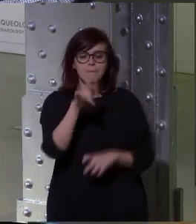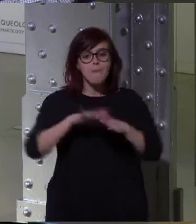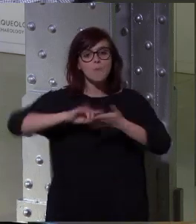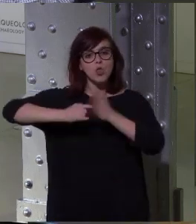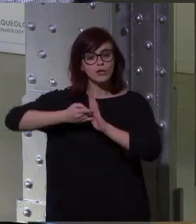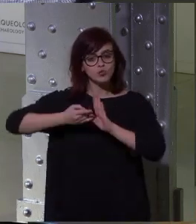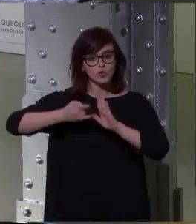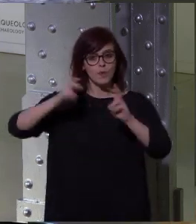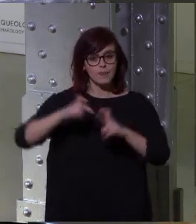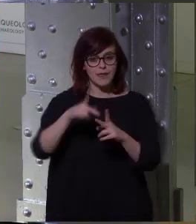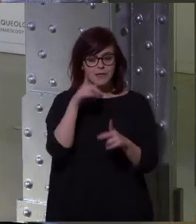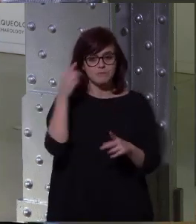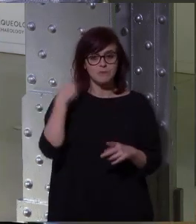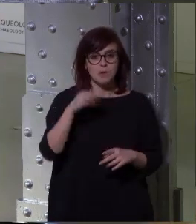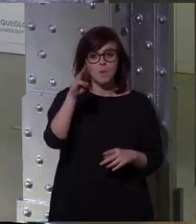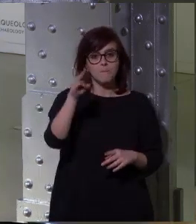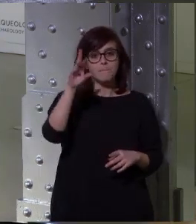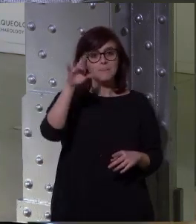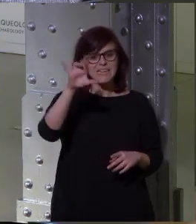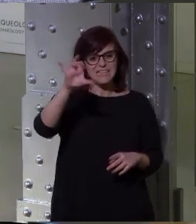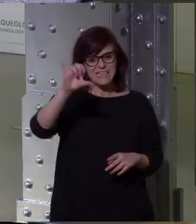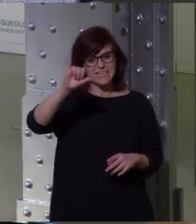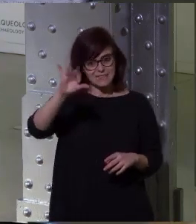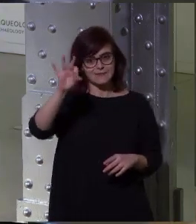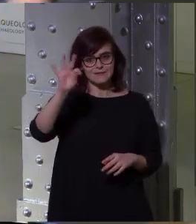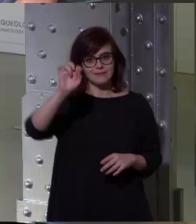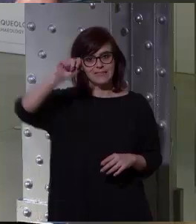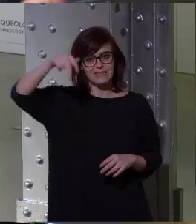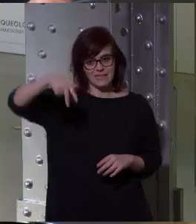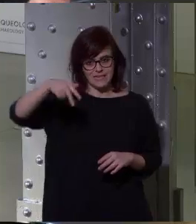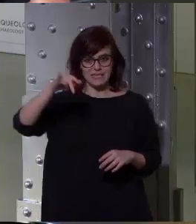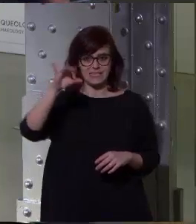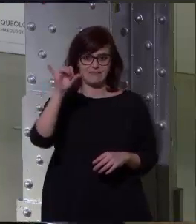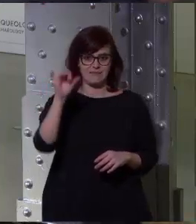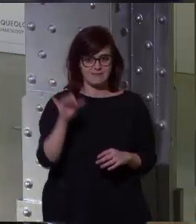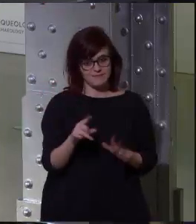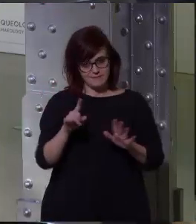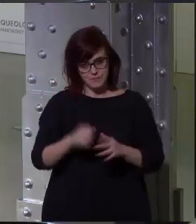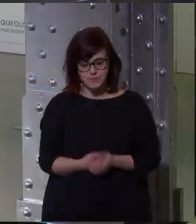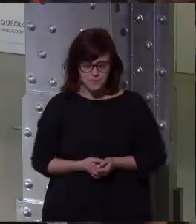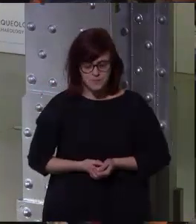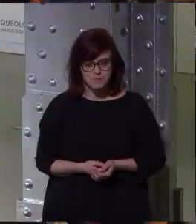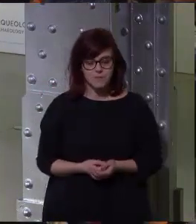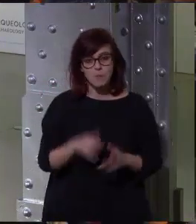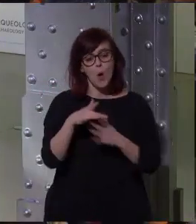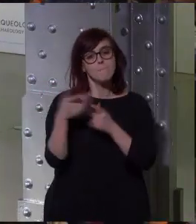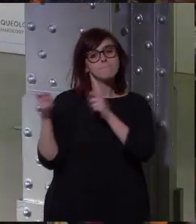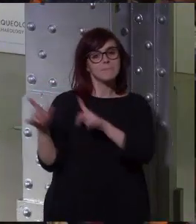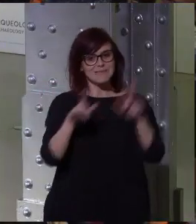el proyecto de Pristine Seas. Si nos podéis poner la presentación, por favor. Gracias.